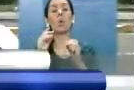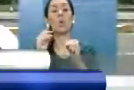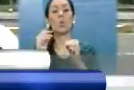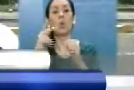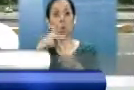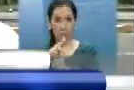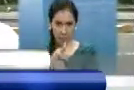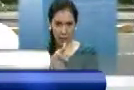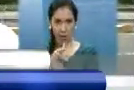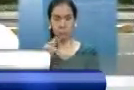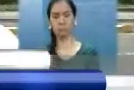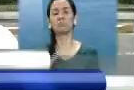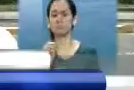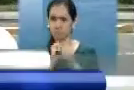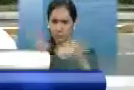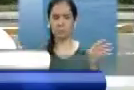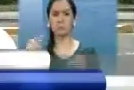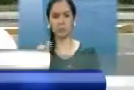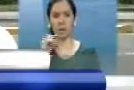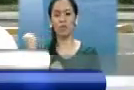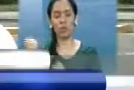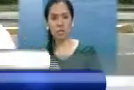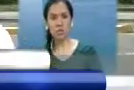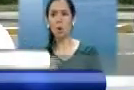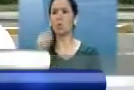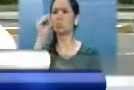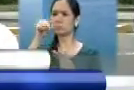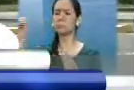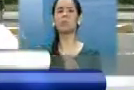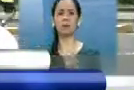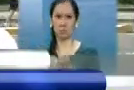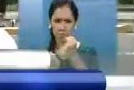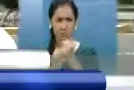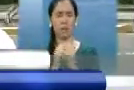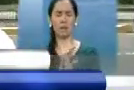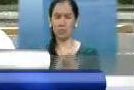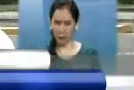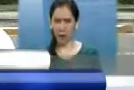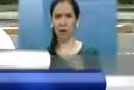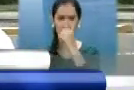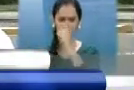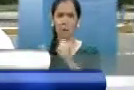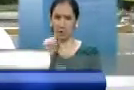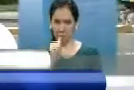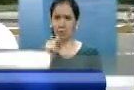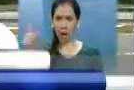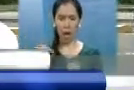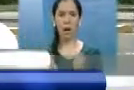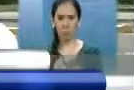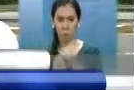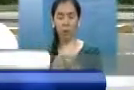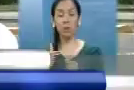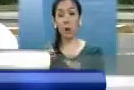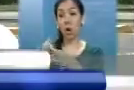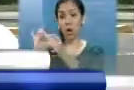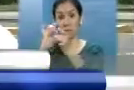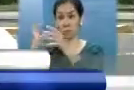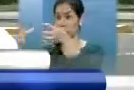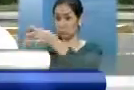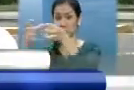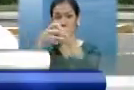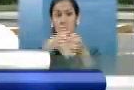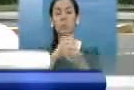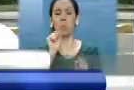Helicóptero de Guatemala, la Fundación Manuel y Concharralda, Bogner y otras organizaciones. Cada persona